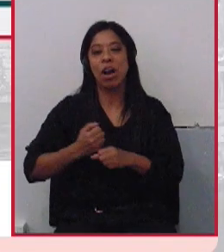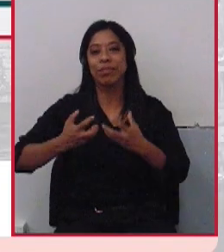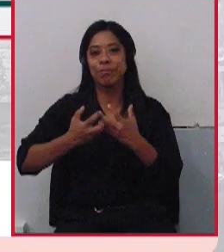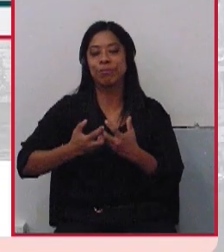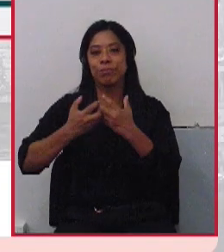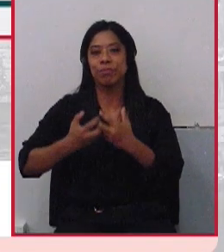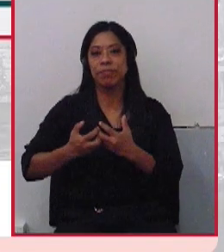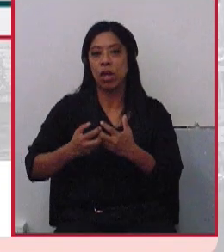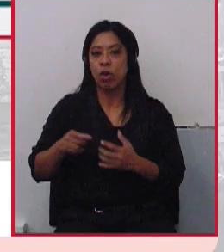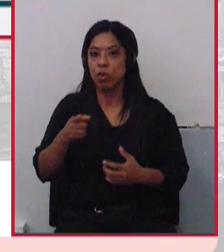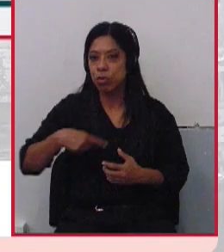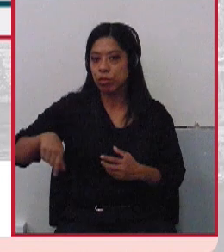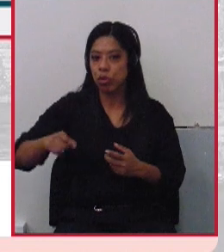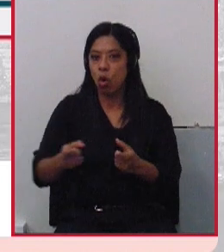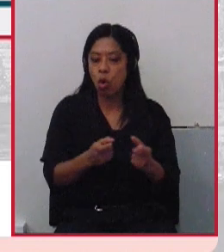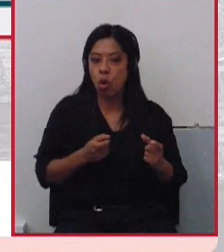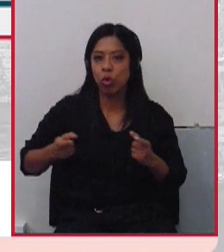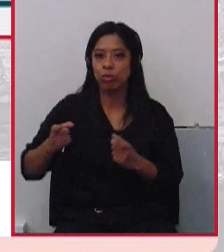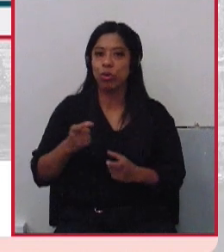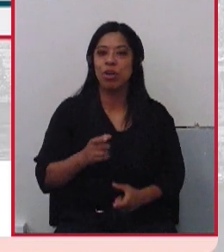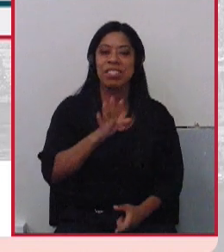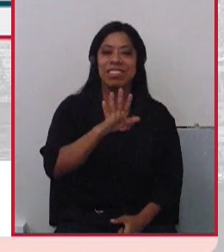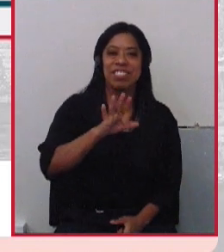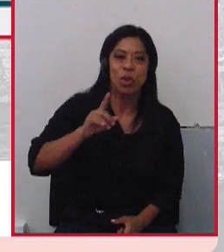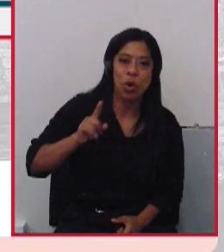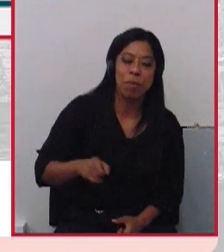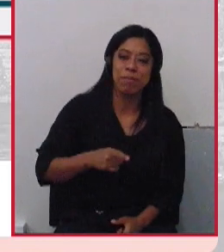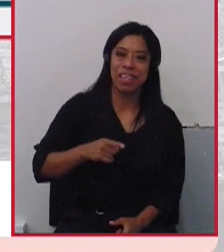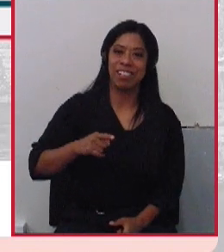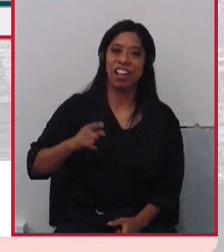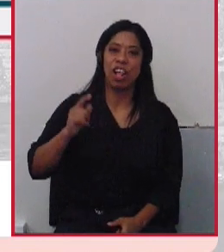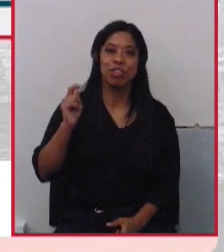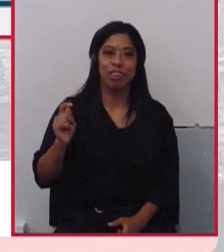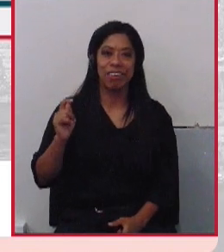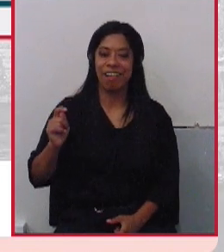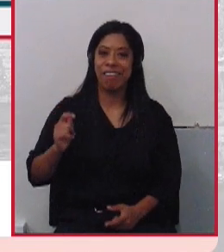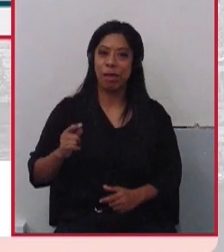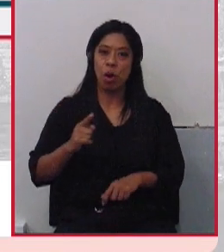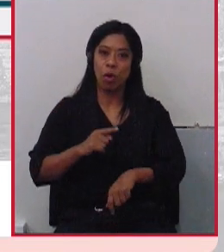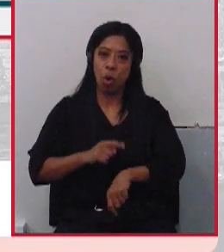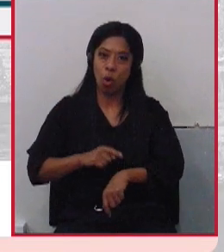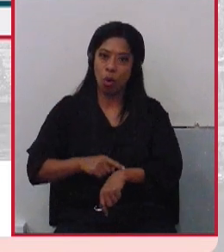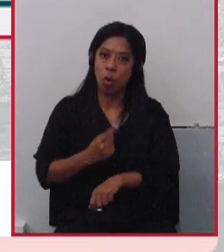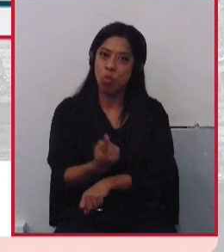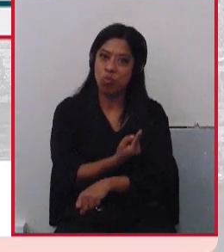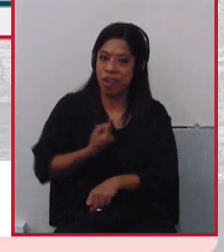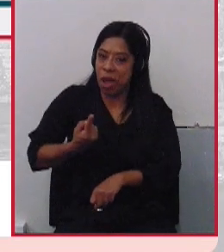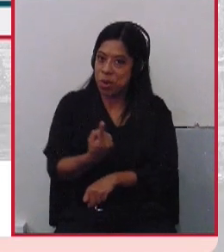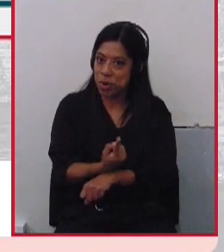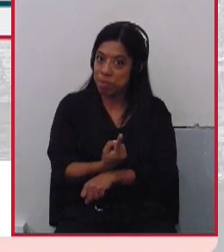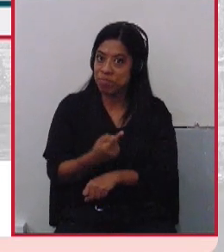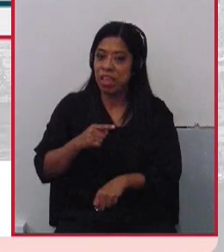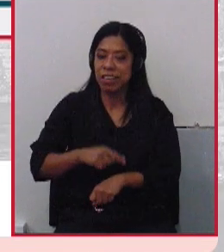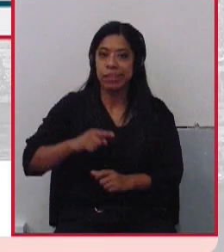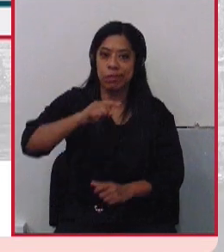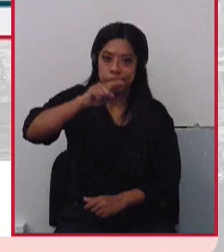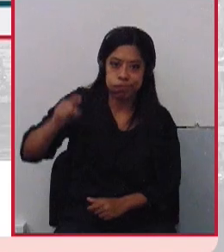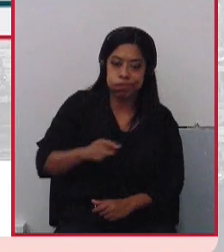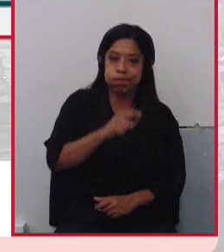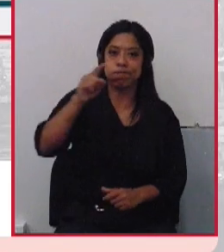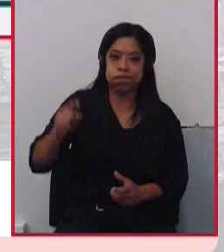un control de casi 5.000 toneladas por hora al todo el circuito de los